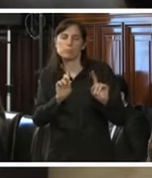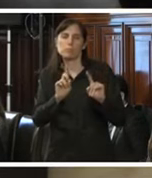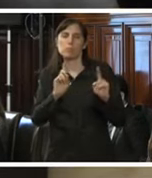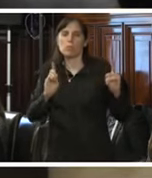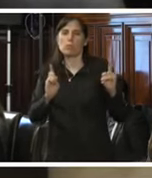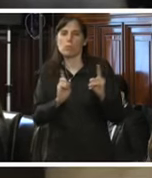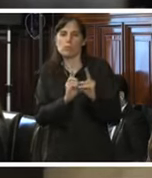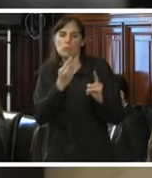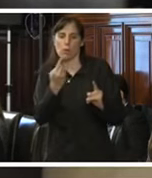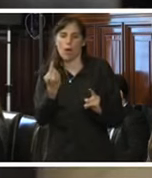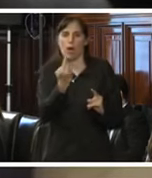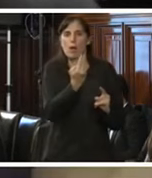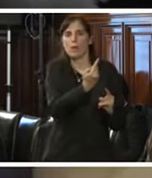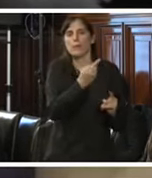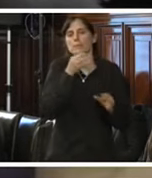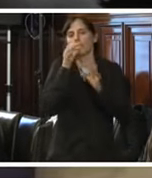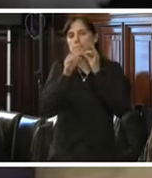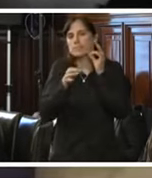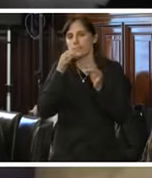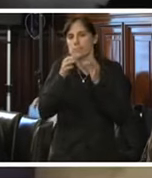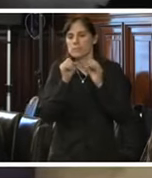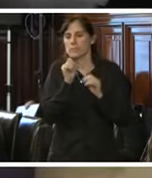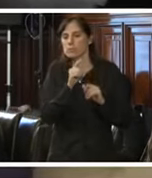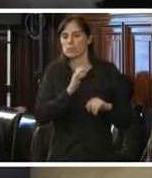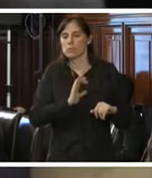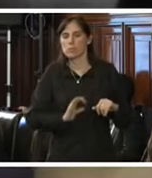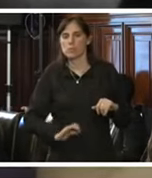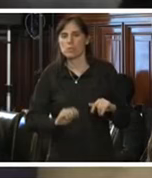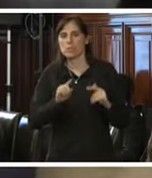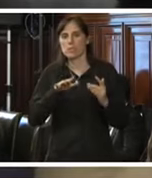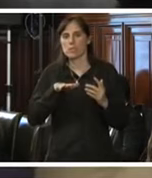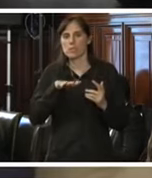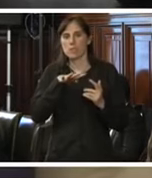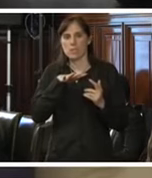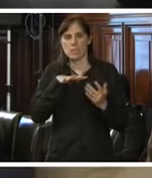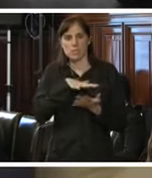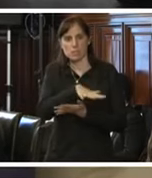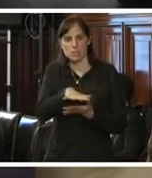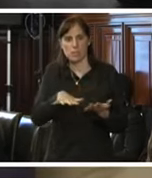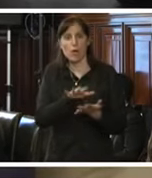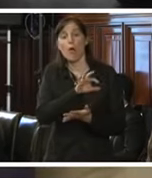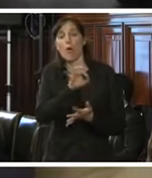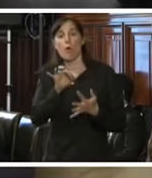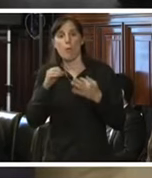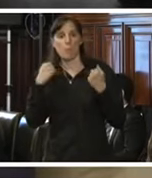lo que podemos señalar como caracterización de una situación o práctica también.